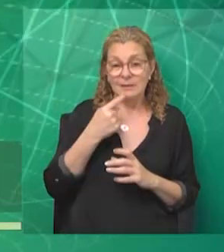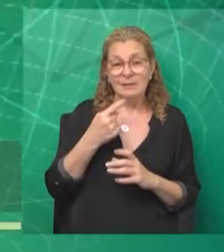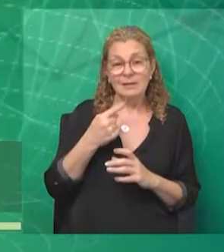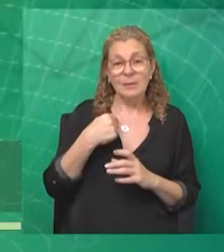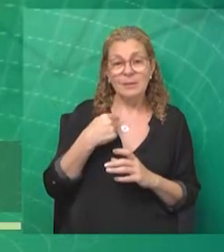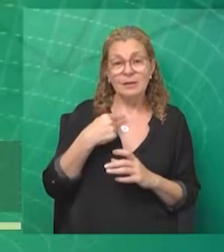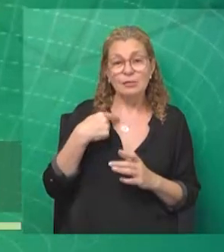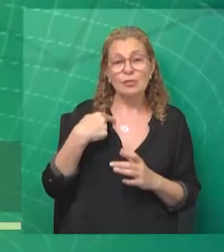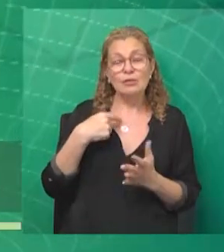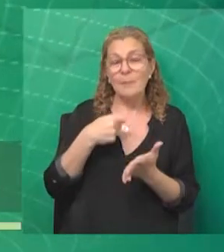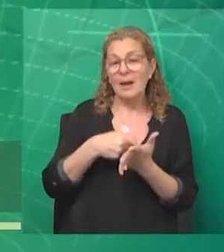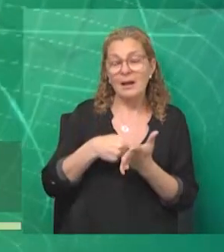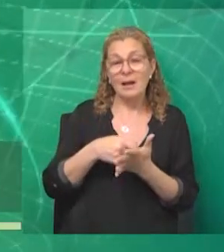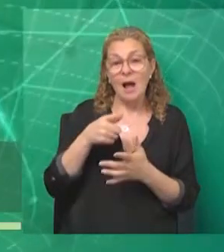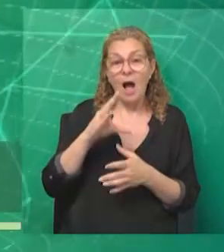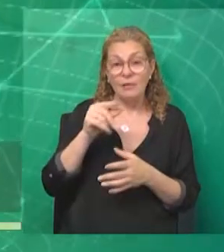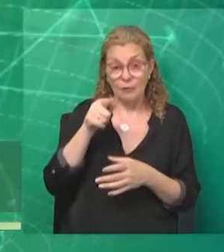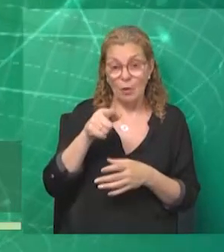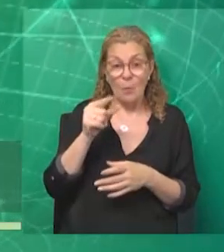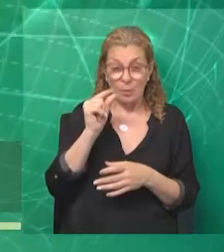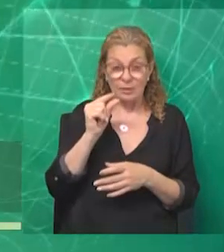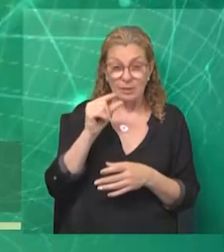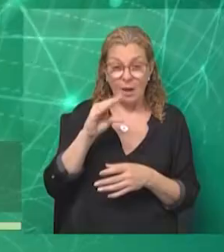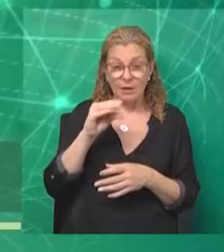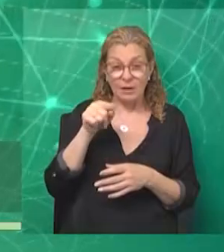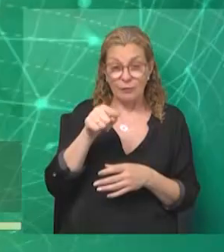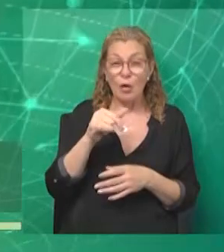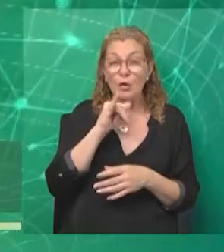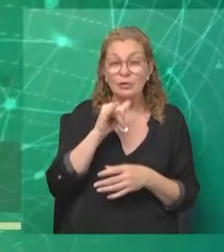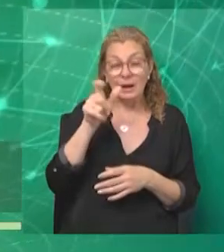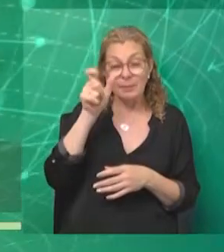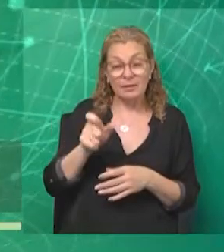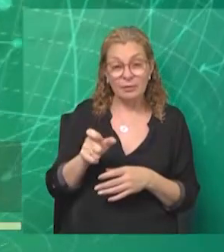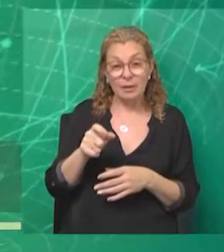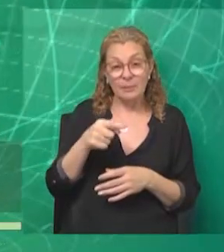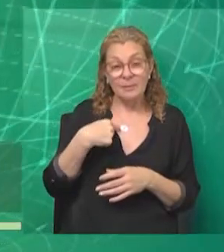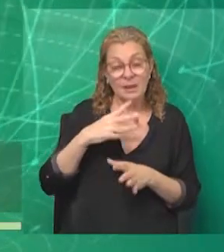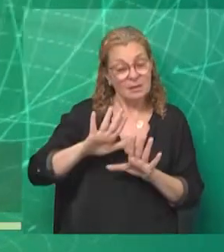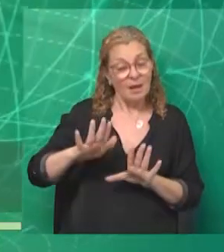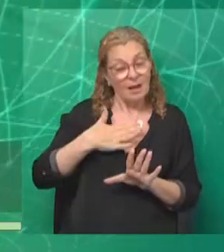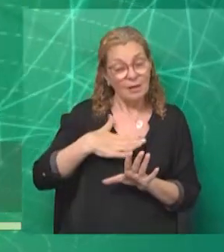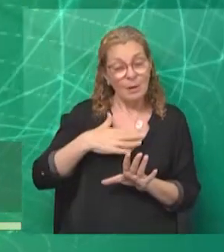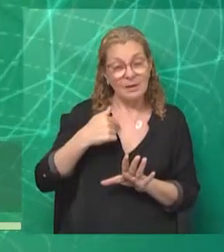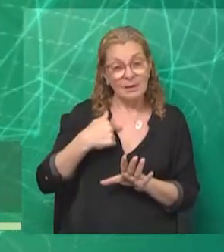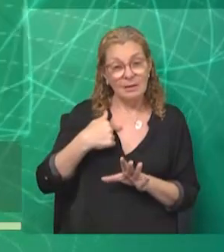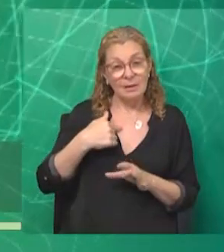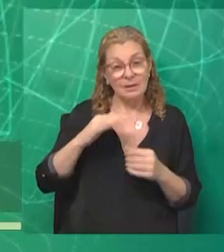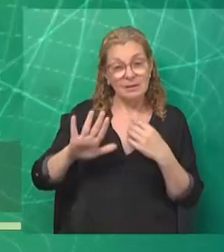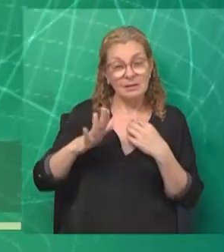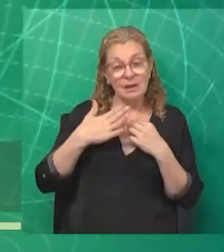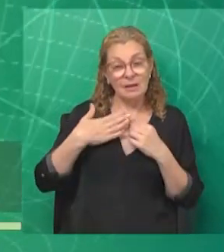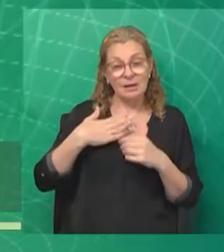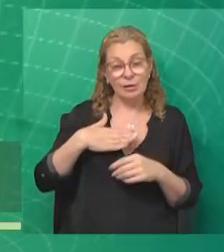No más yo ya pagué habla de vos un poquito hablale a la gente de vos contale está a mí déjame quieto está a mí tranquilito